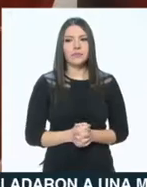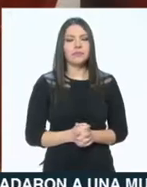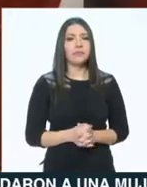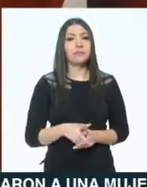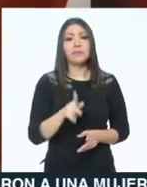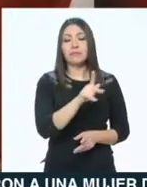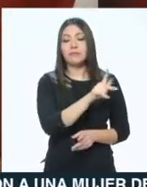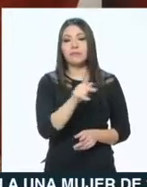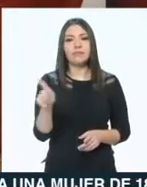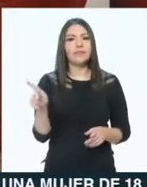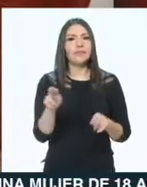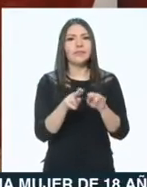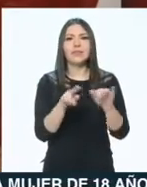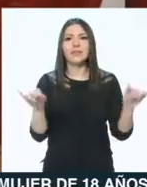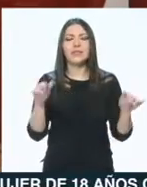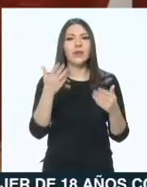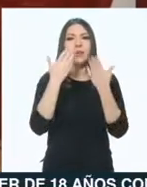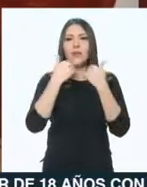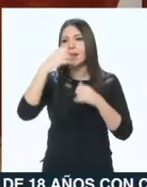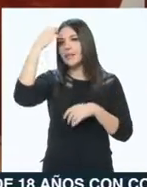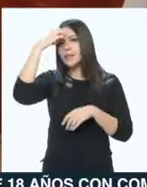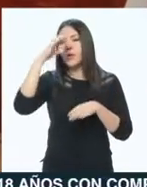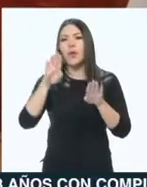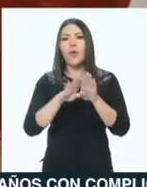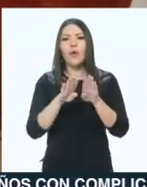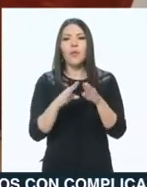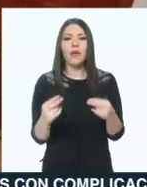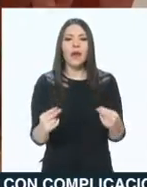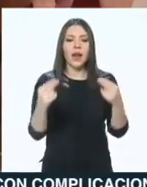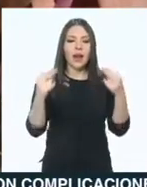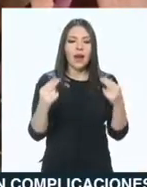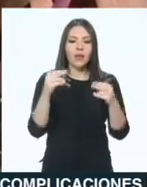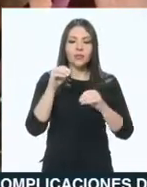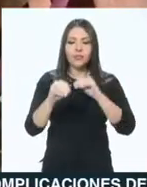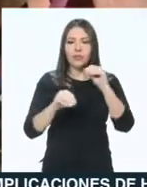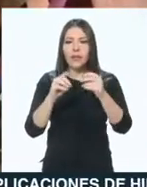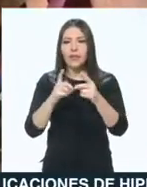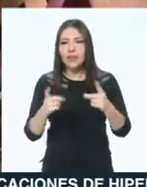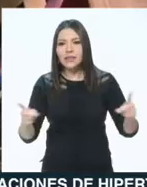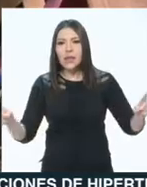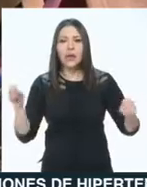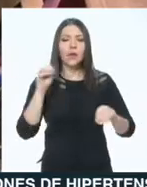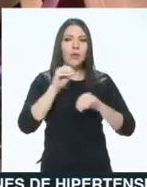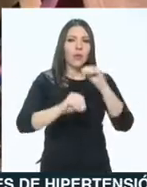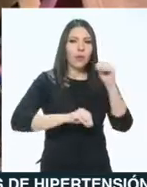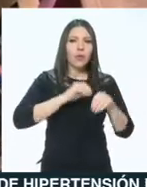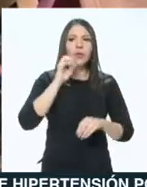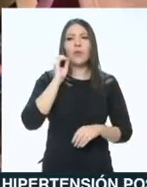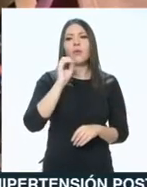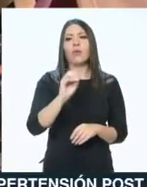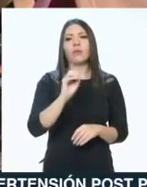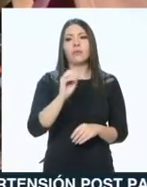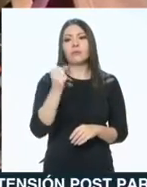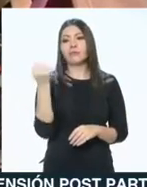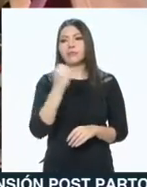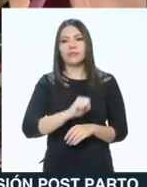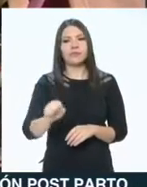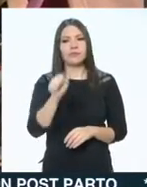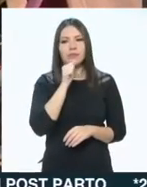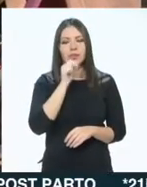nosotras somos expertas en números, ni siquiera en desarrollo de negocio, ¿no? Yo me he dedicado mucho tiempo a la publicidad, entonces tengo conocimientos de comunicación y de